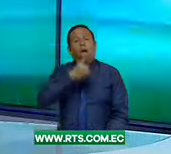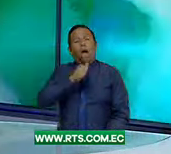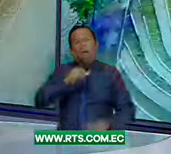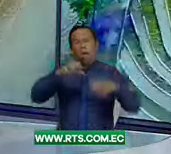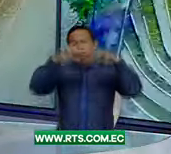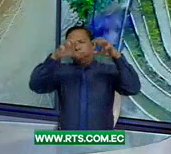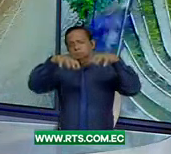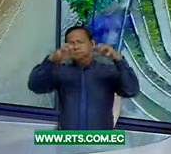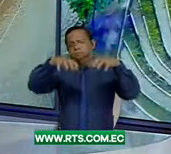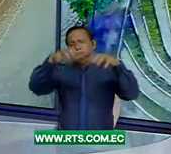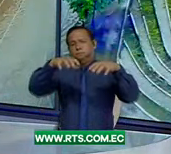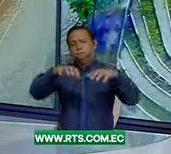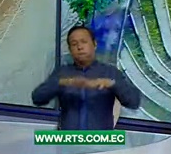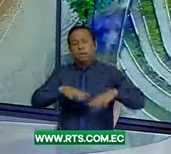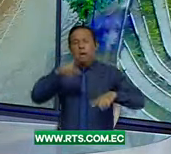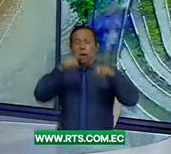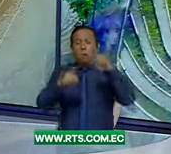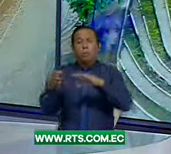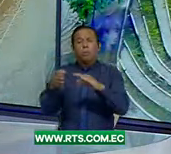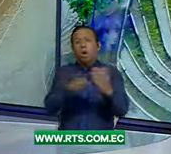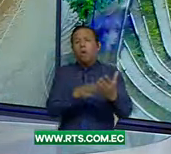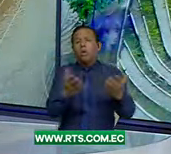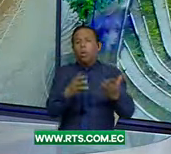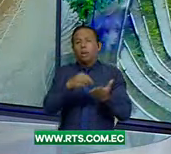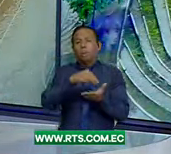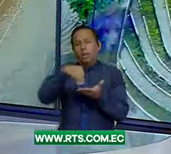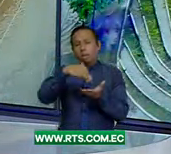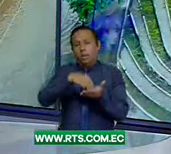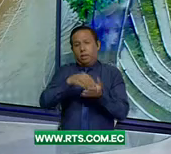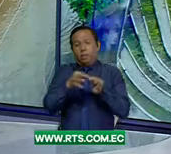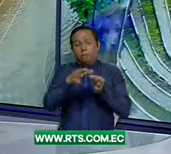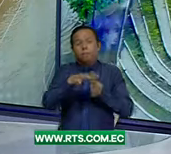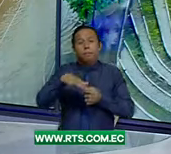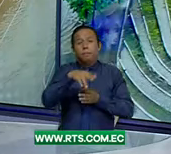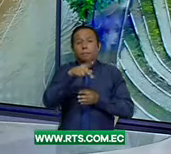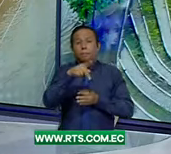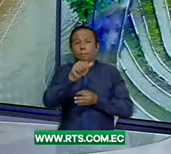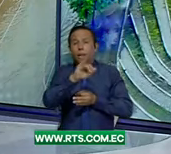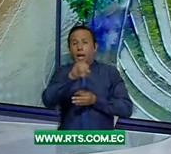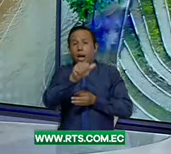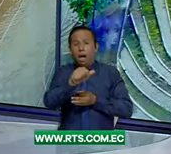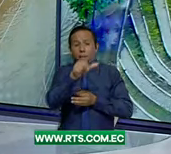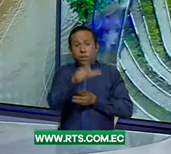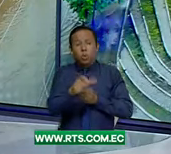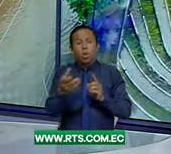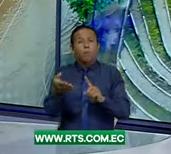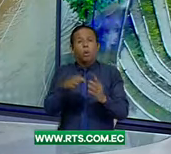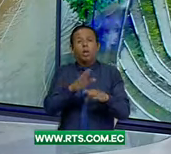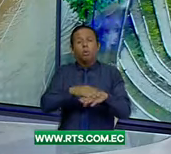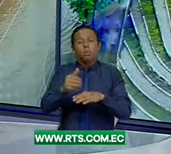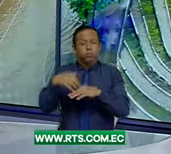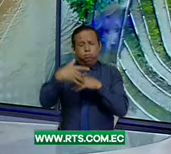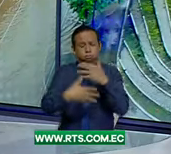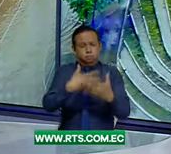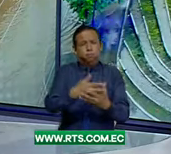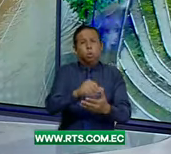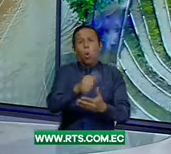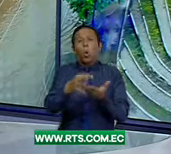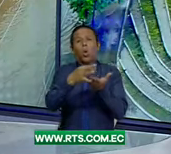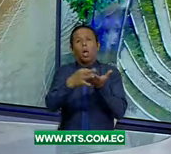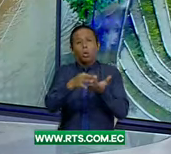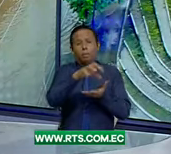primeras víctimas en Manabí. En Paján, una persona falleció por un deslizamiento de tierra. Además, en otros cuatro cantones de esa provincia